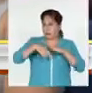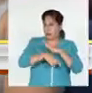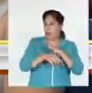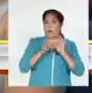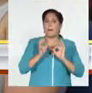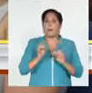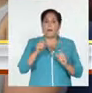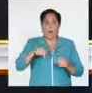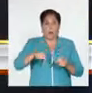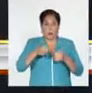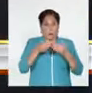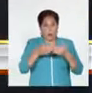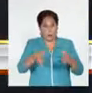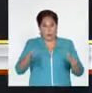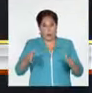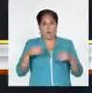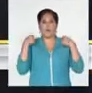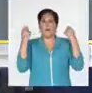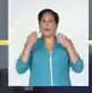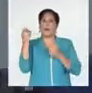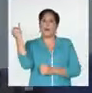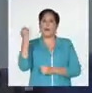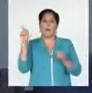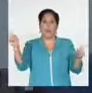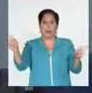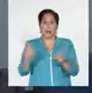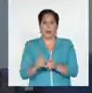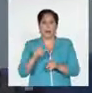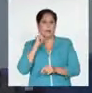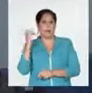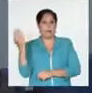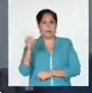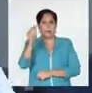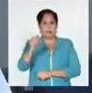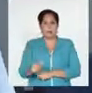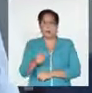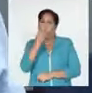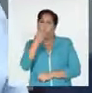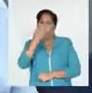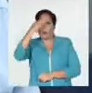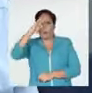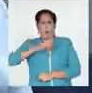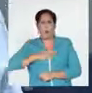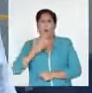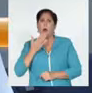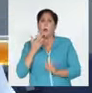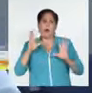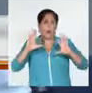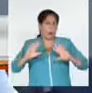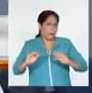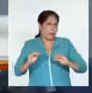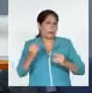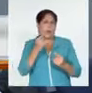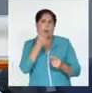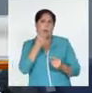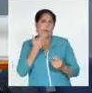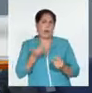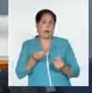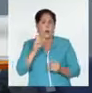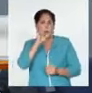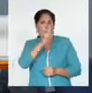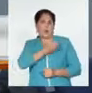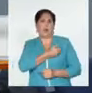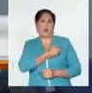la jornada inaugural Festival Internacional Varadero gourmet qué es lo que se come en Cuba en una Nochebuena en un fin de año comemos cerdo